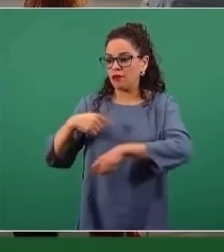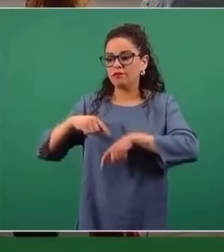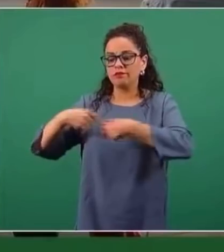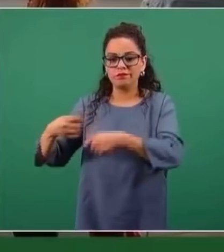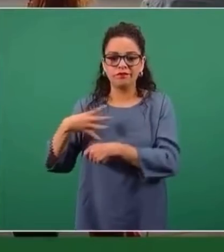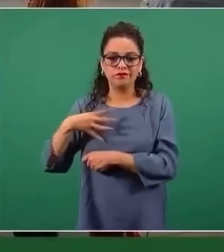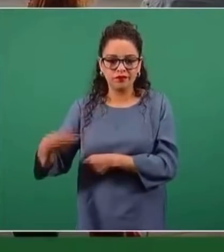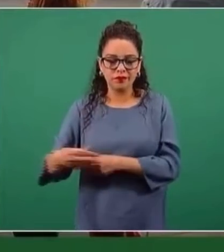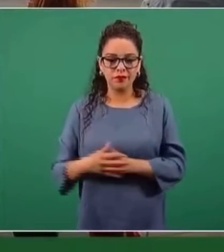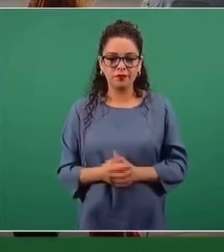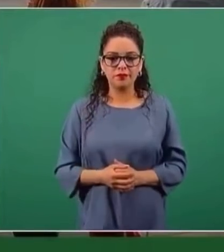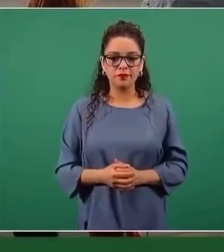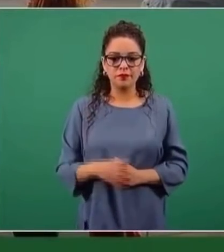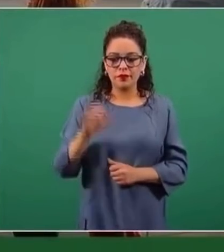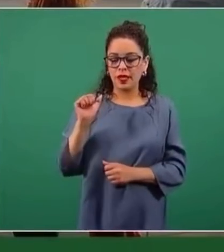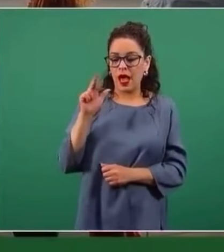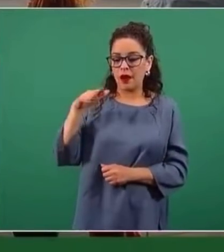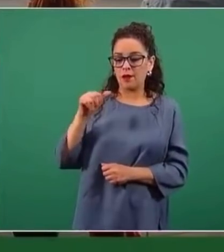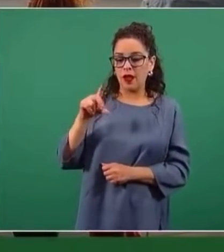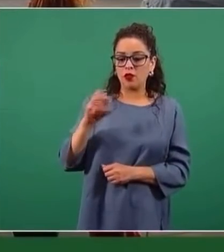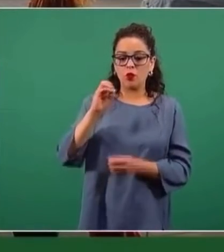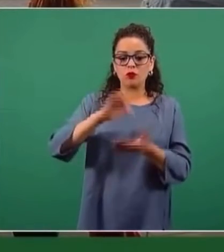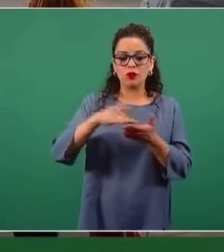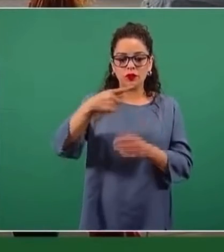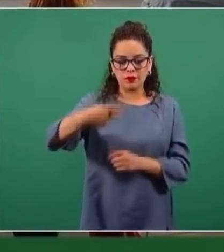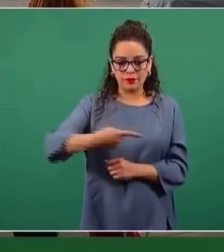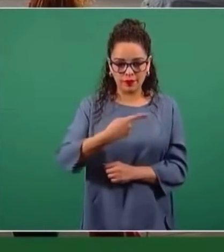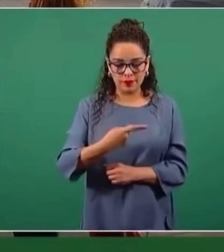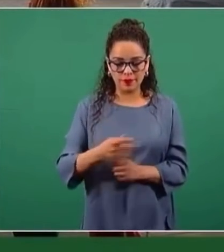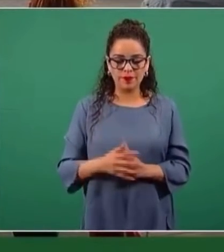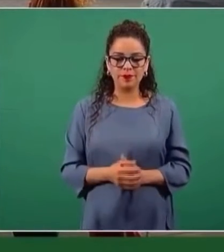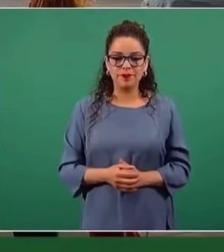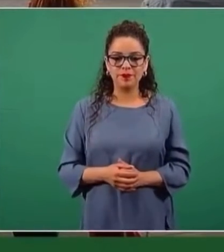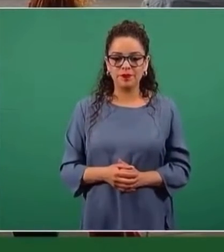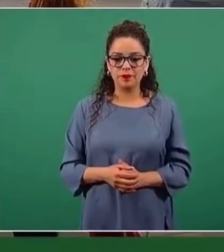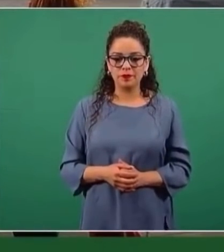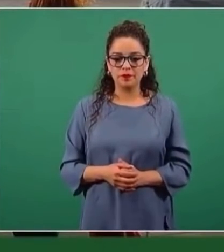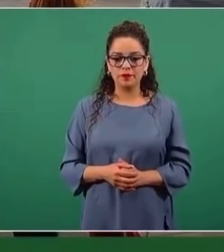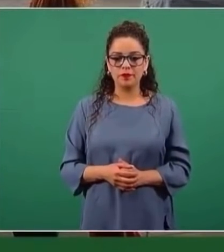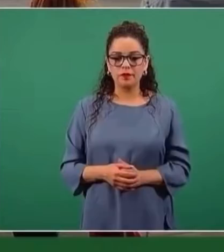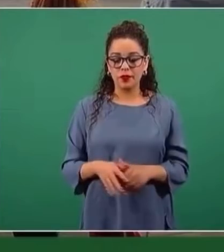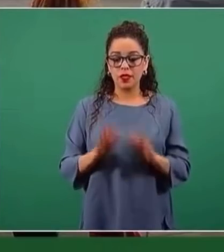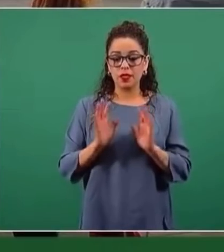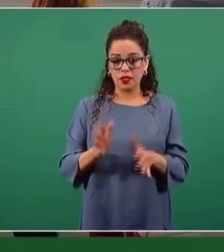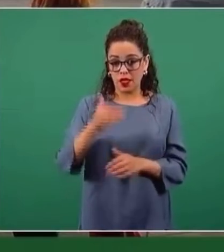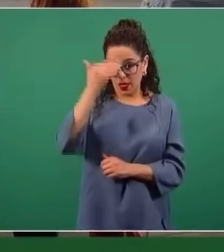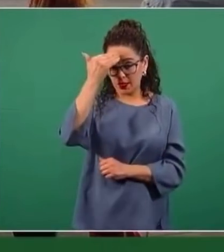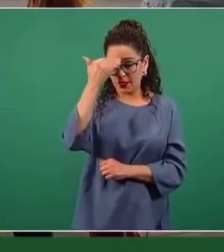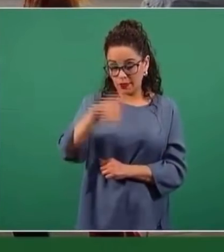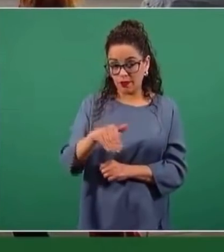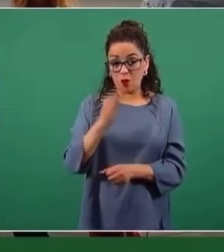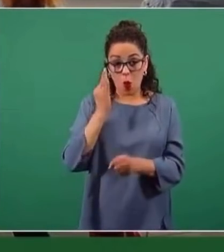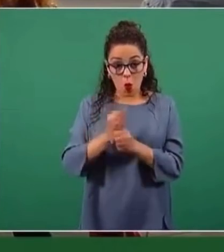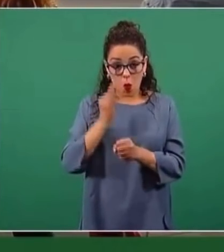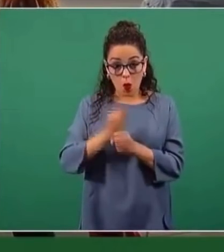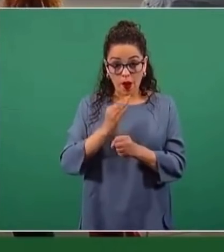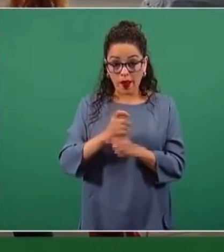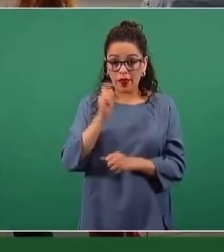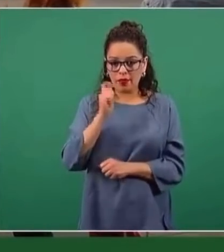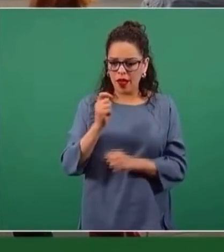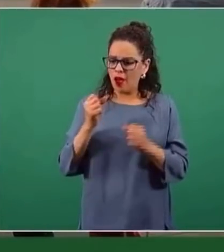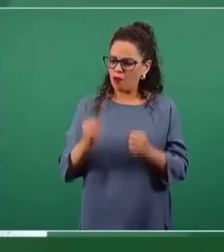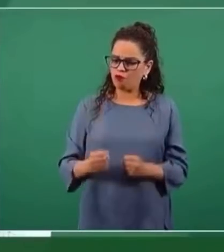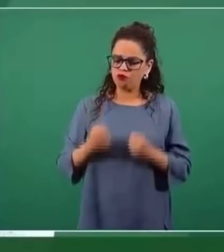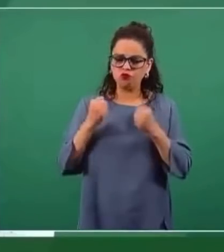Armando, muchas gracias por la pregunta. Como sabemos, se está intensificando en este momento la